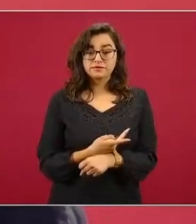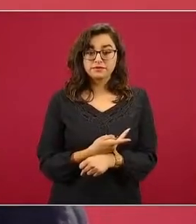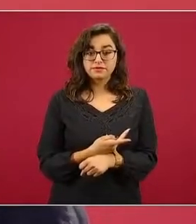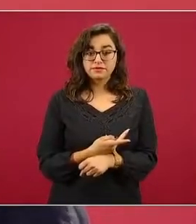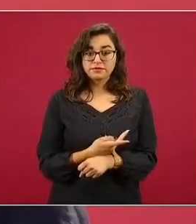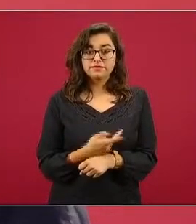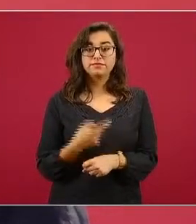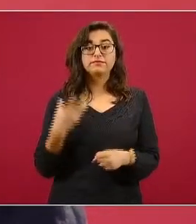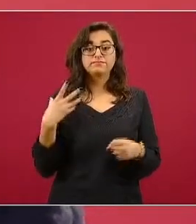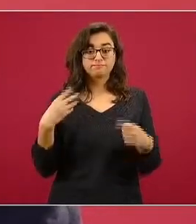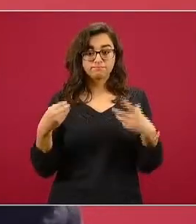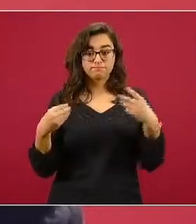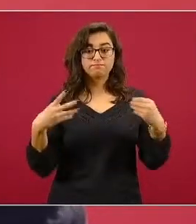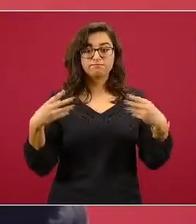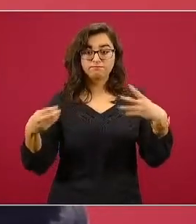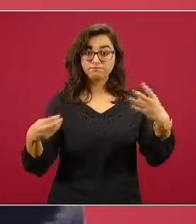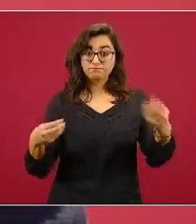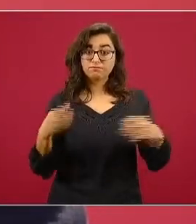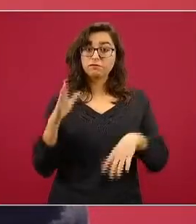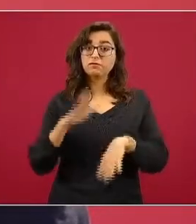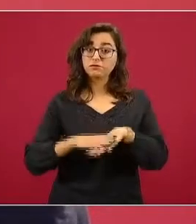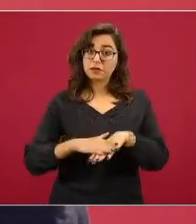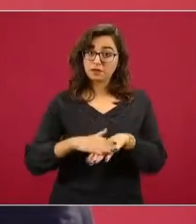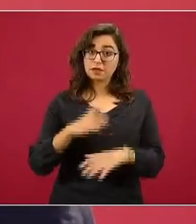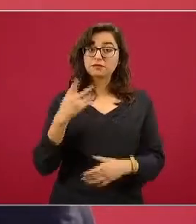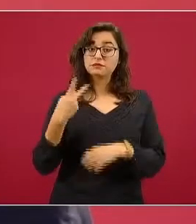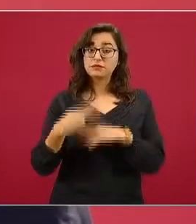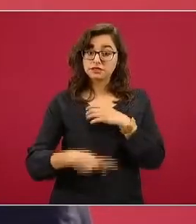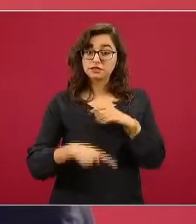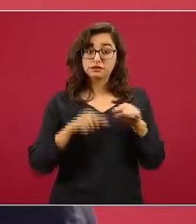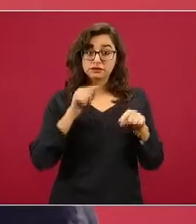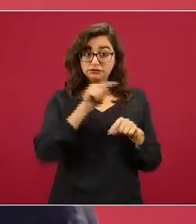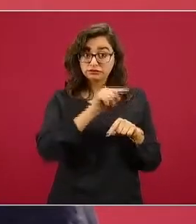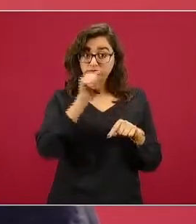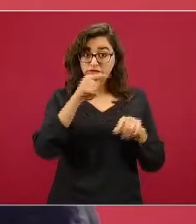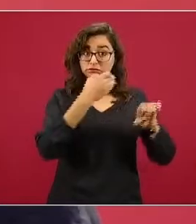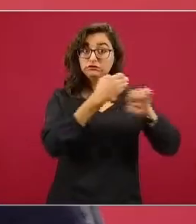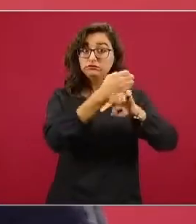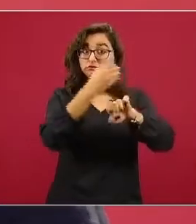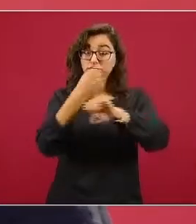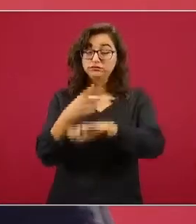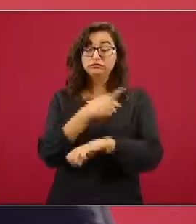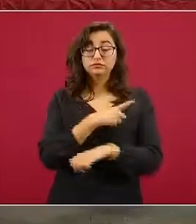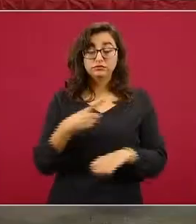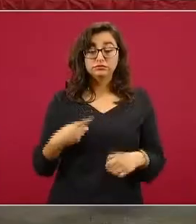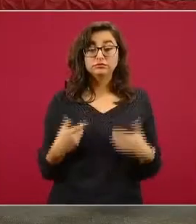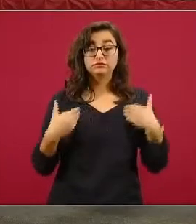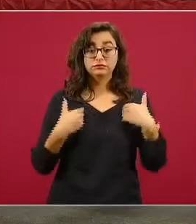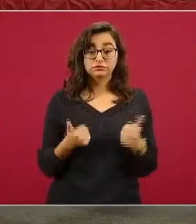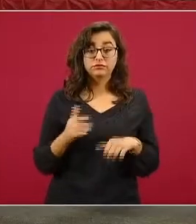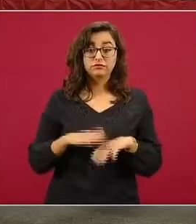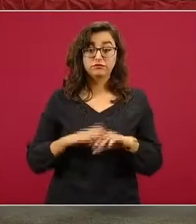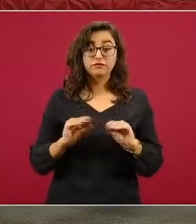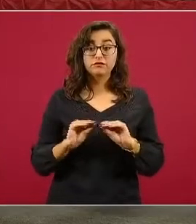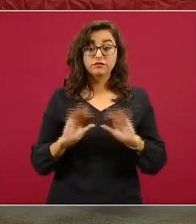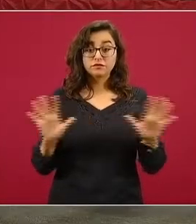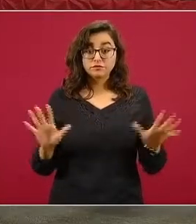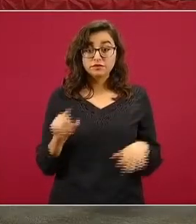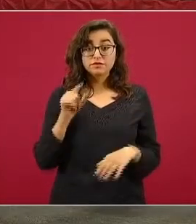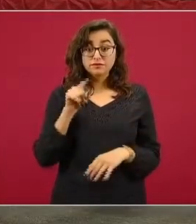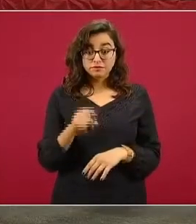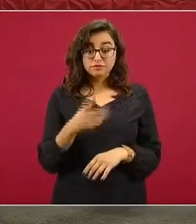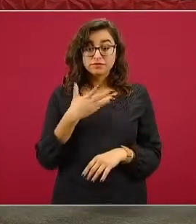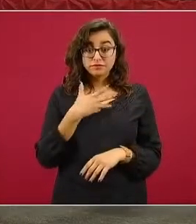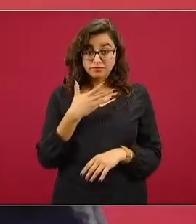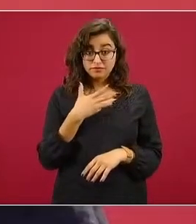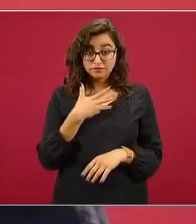contagios COVID es más alto. Si usted vive en esas entidades federativas, tenga claridad que el riesgo de que usted tenga COVID es más